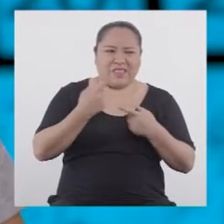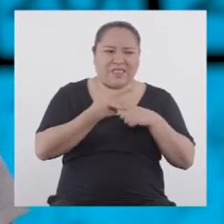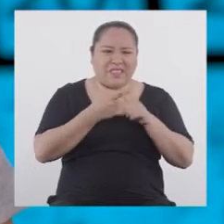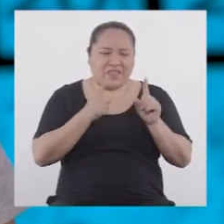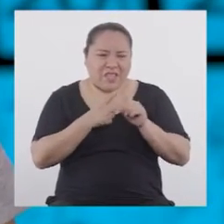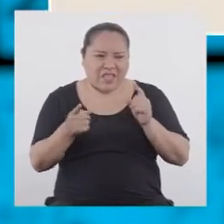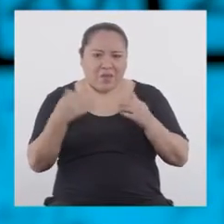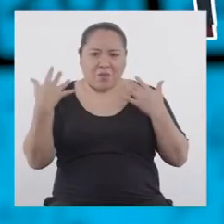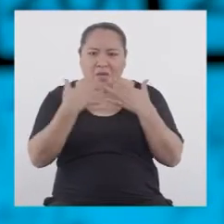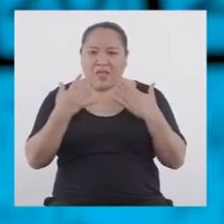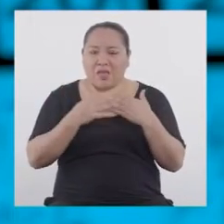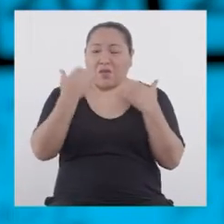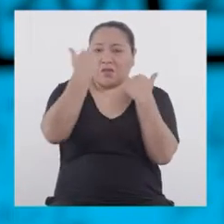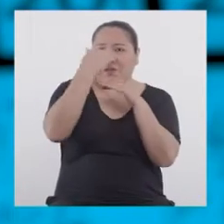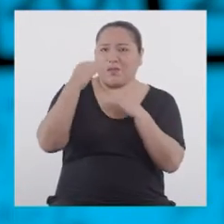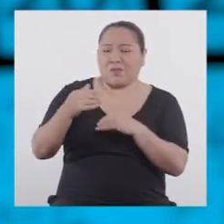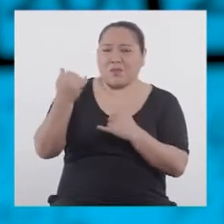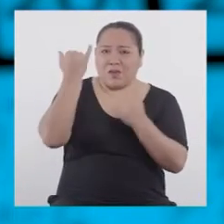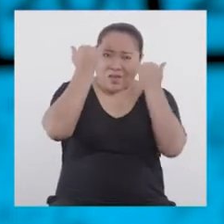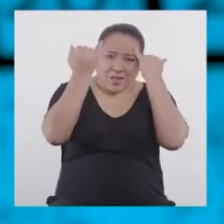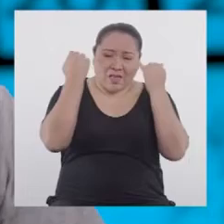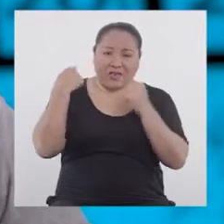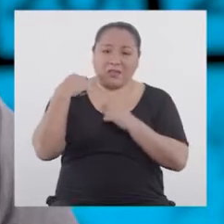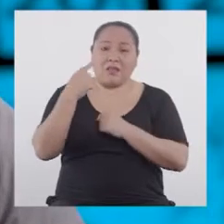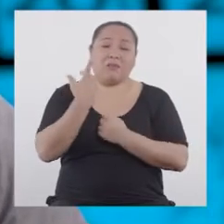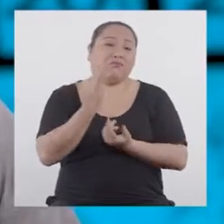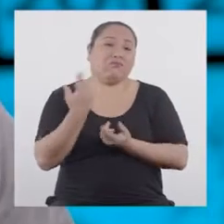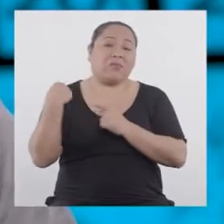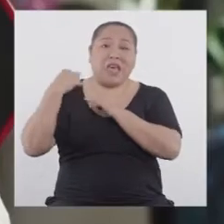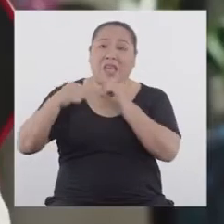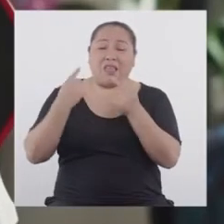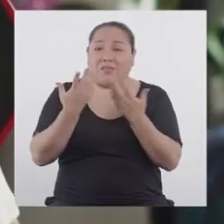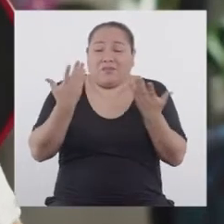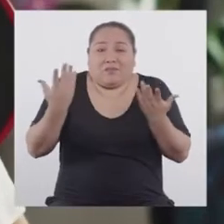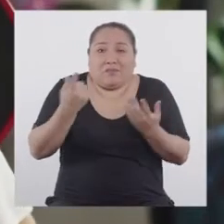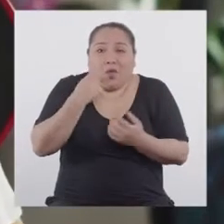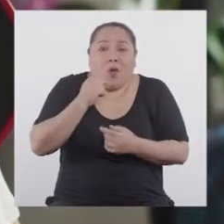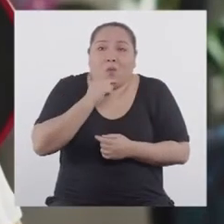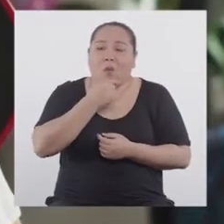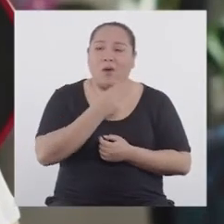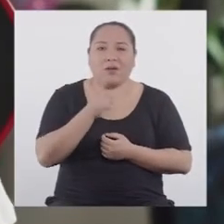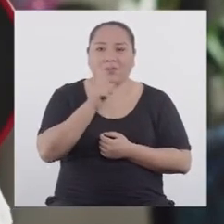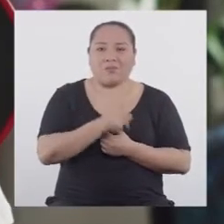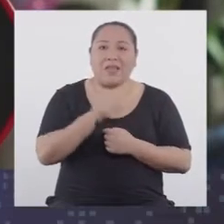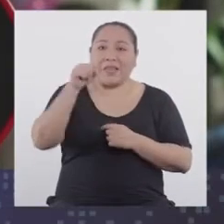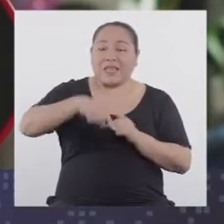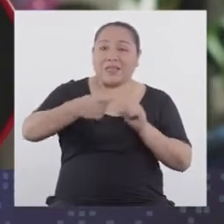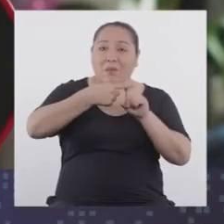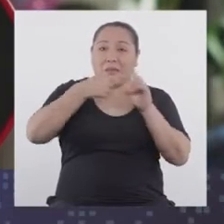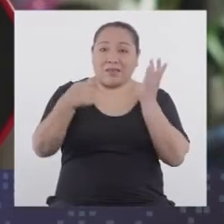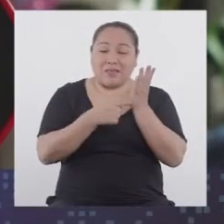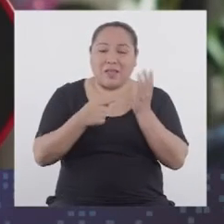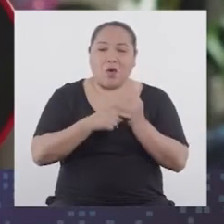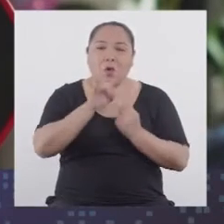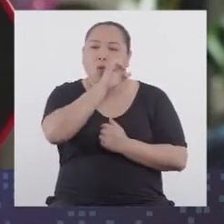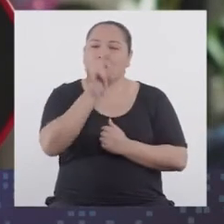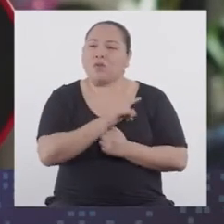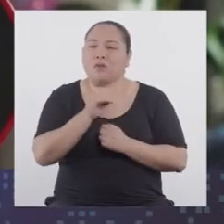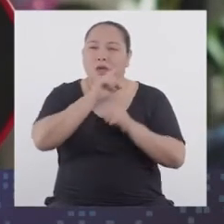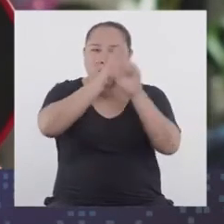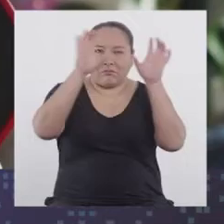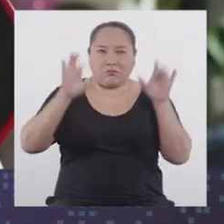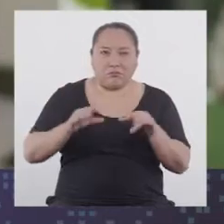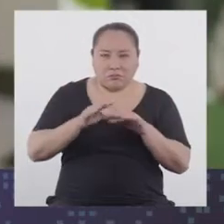diferencias, miedos o limitaciones por estereotipos de género, ni les cuento. En este episodio de Mastec vamos a aprender cómo usar el